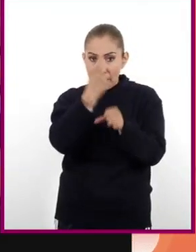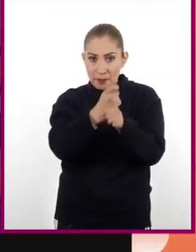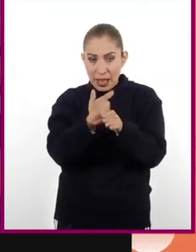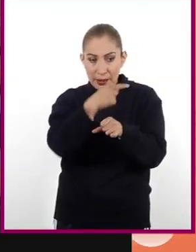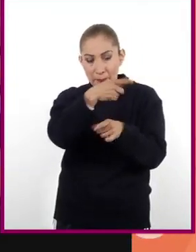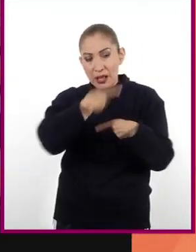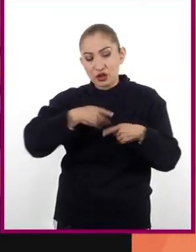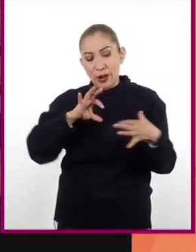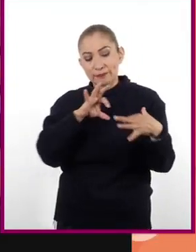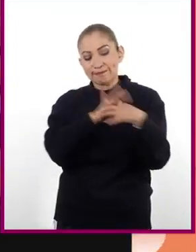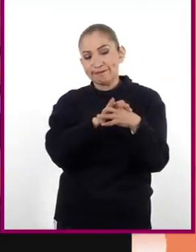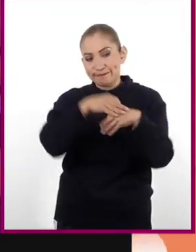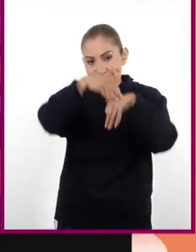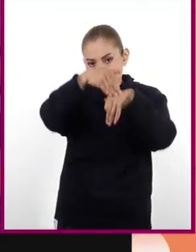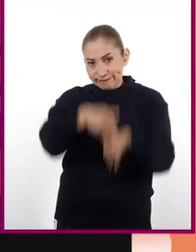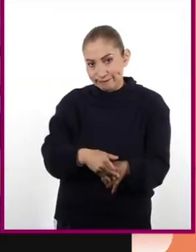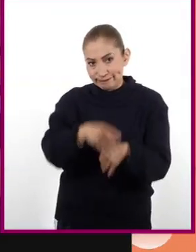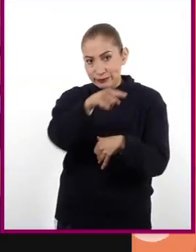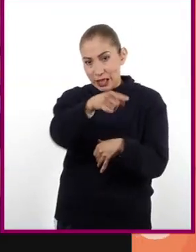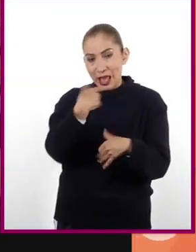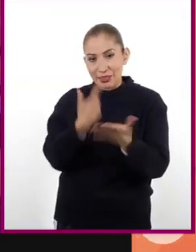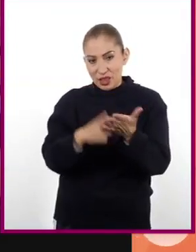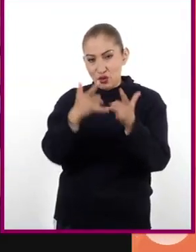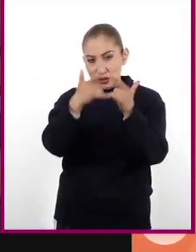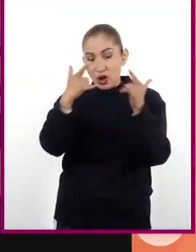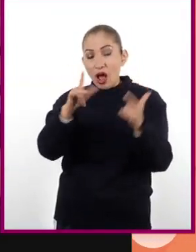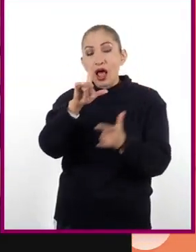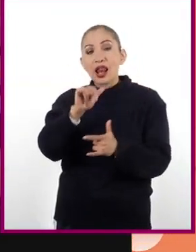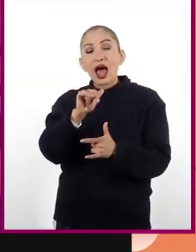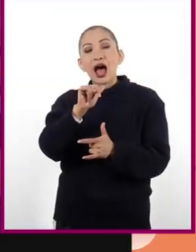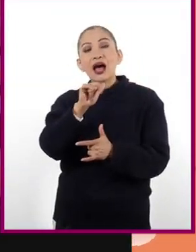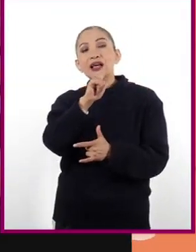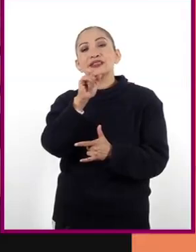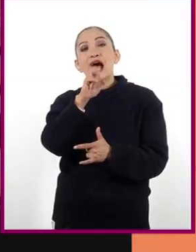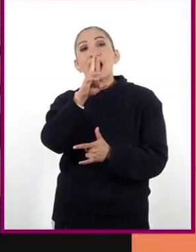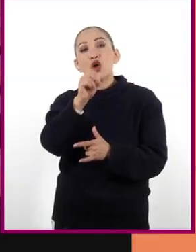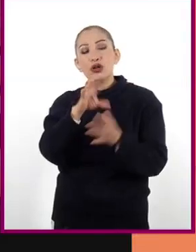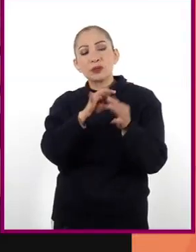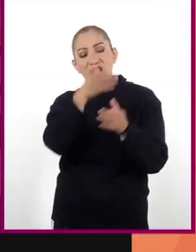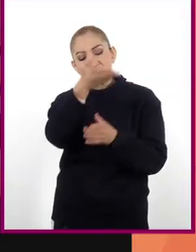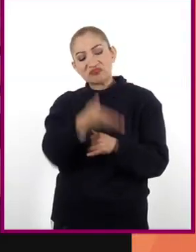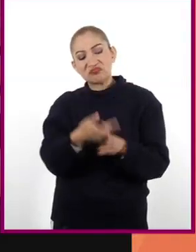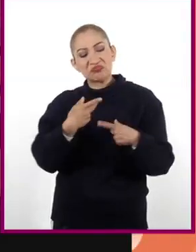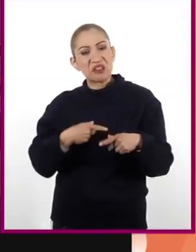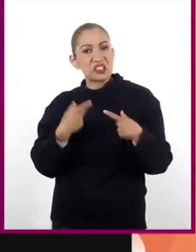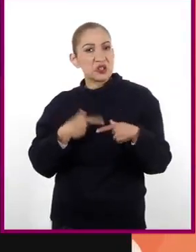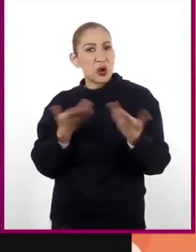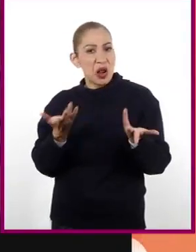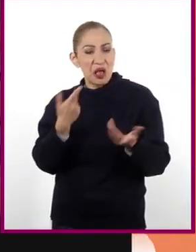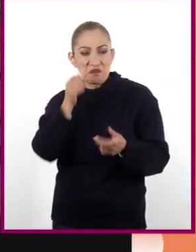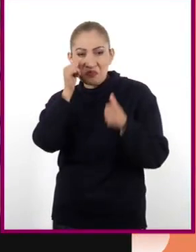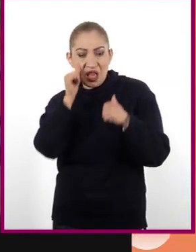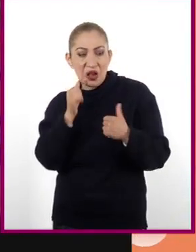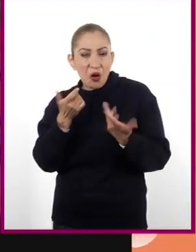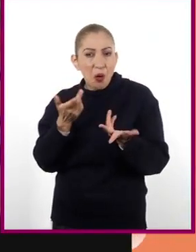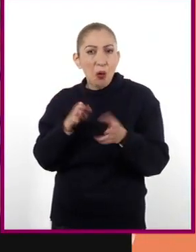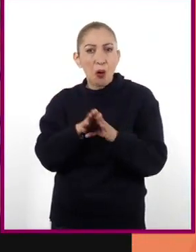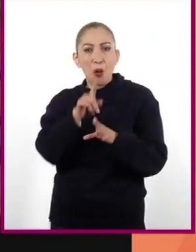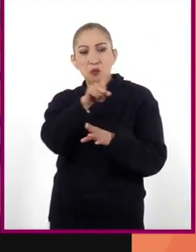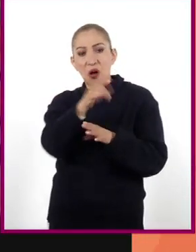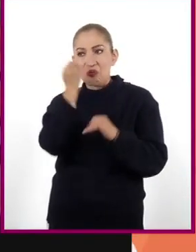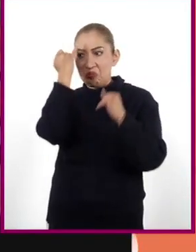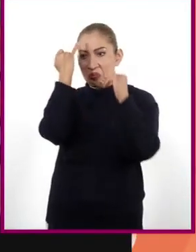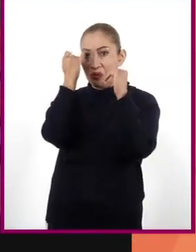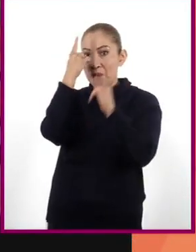primer amo que tiene en la novela, Lázaro nos describe cómo es este individuo, cómo se